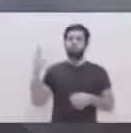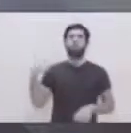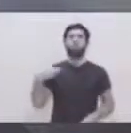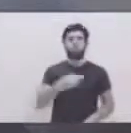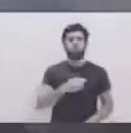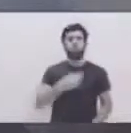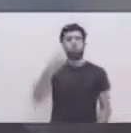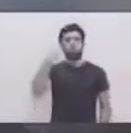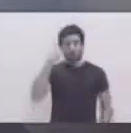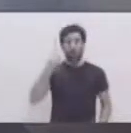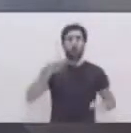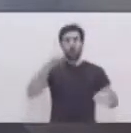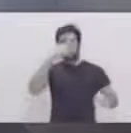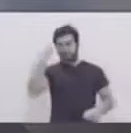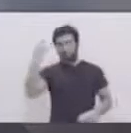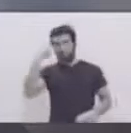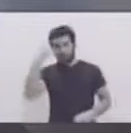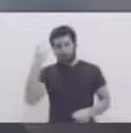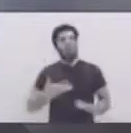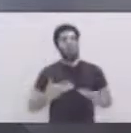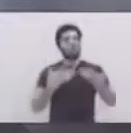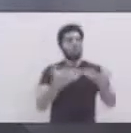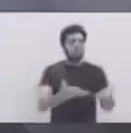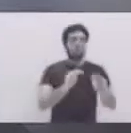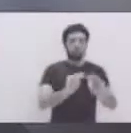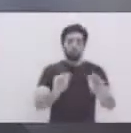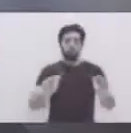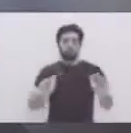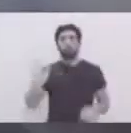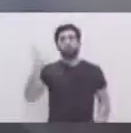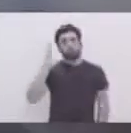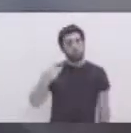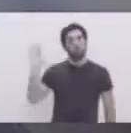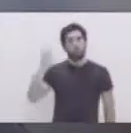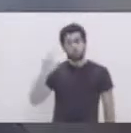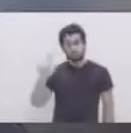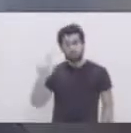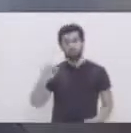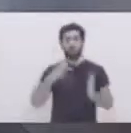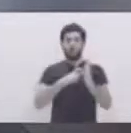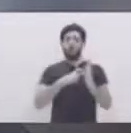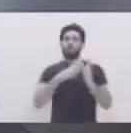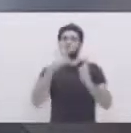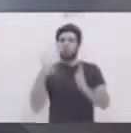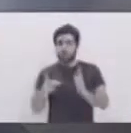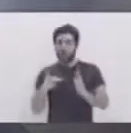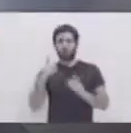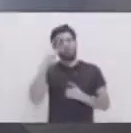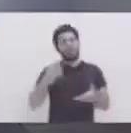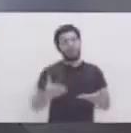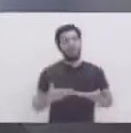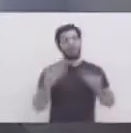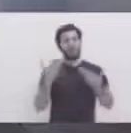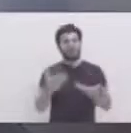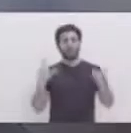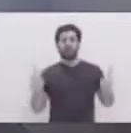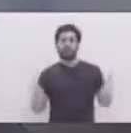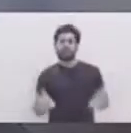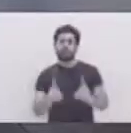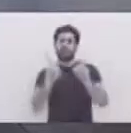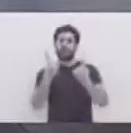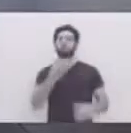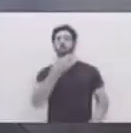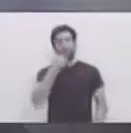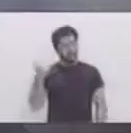compromiso que tenemos de trabajar por y cada uno de ellos todos los días, impulsando acciones y proyectos que garanticen